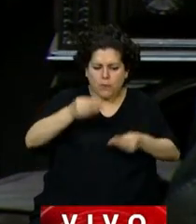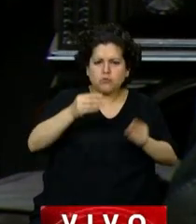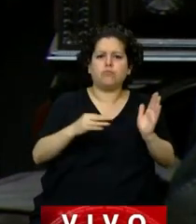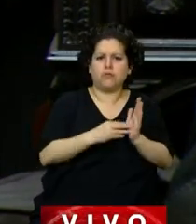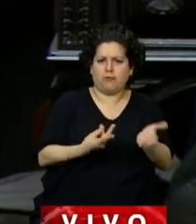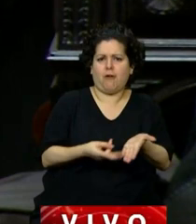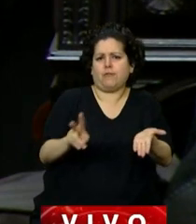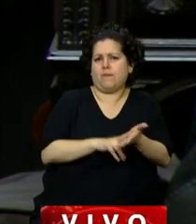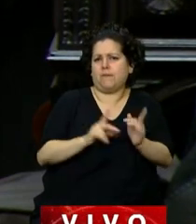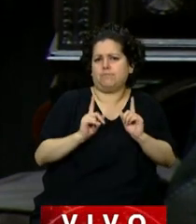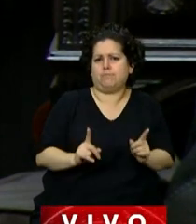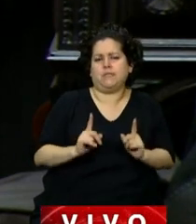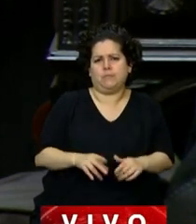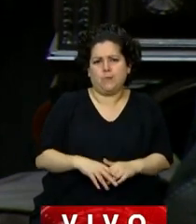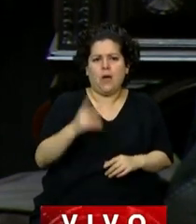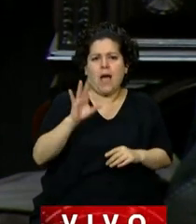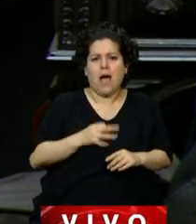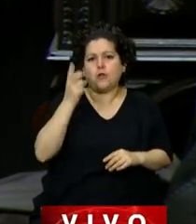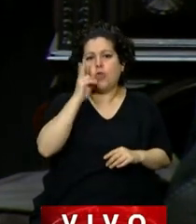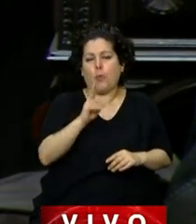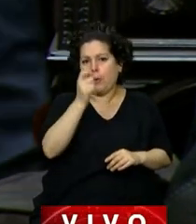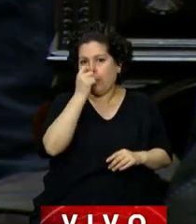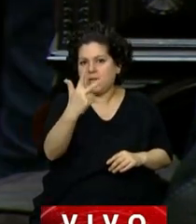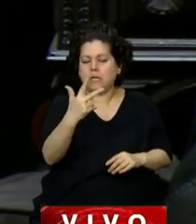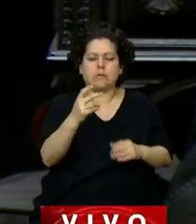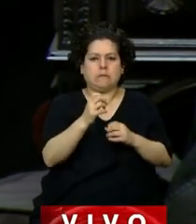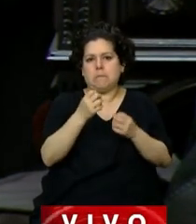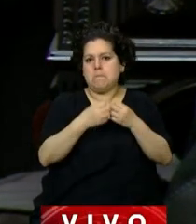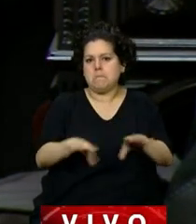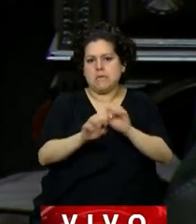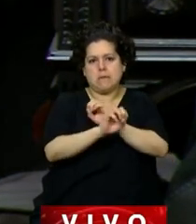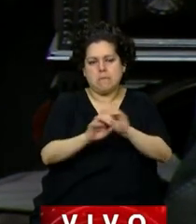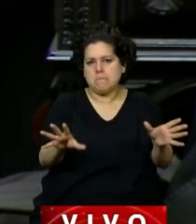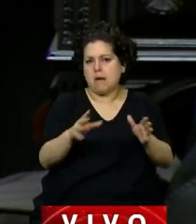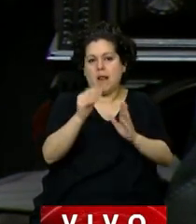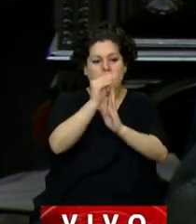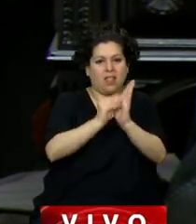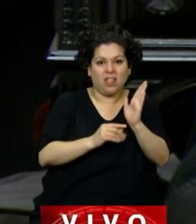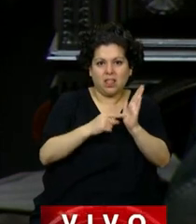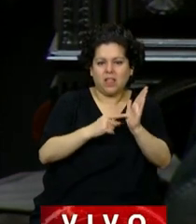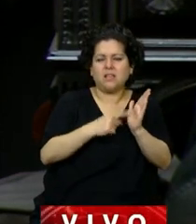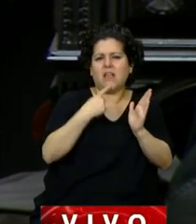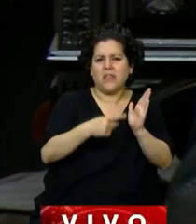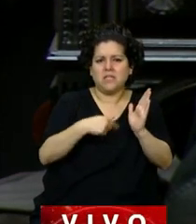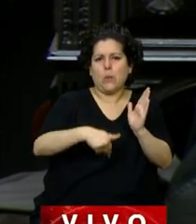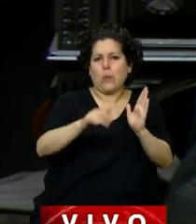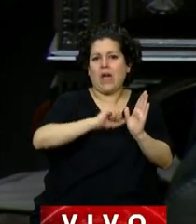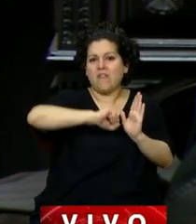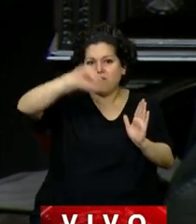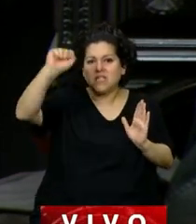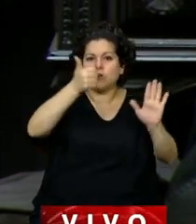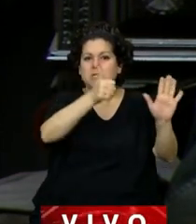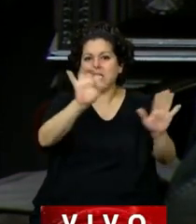nacional. El presupuesto 2023, que comienza mal, con índices macroeconómicos que proyectan una inflación